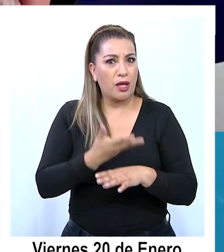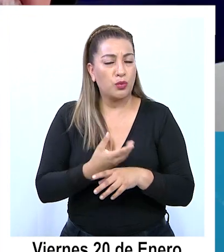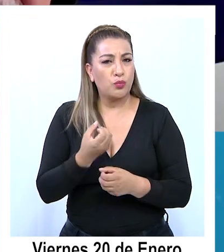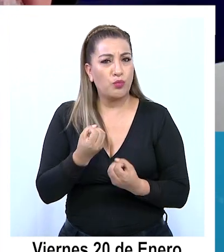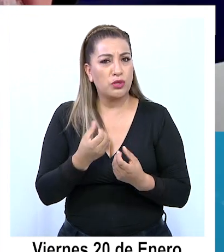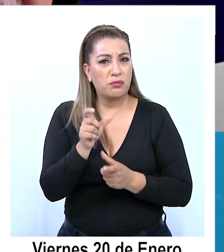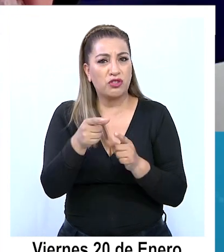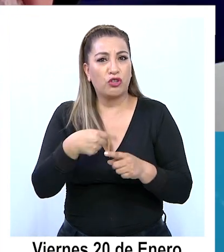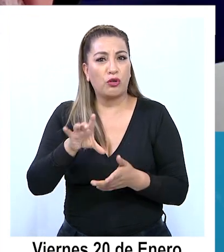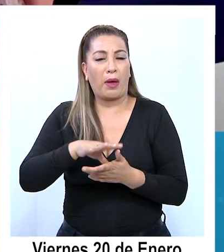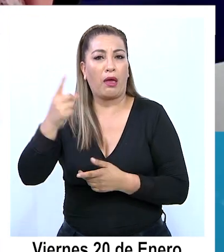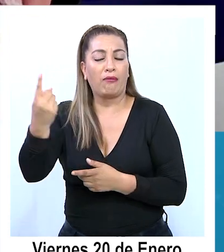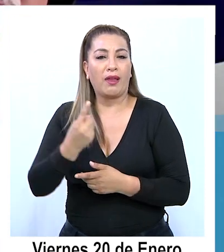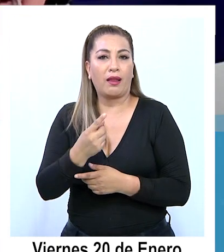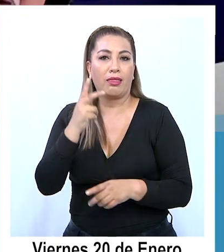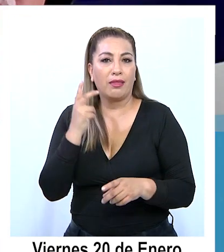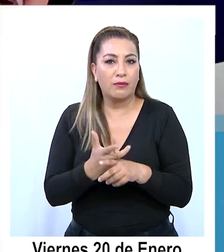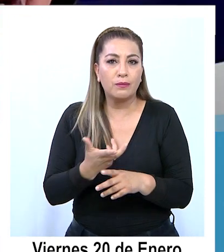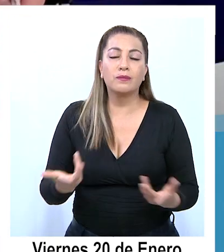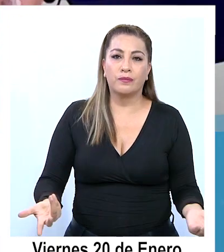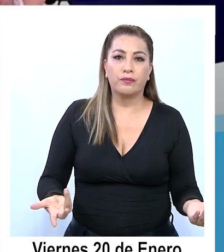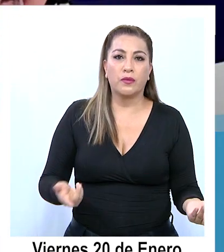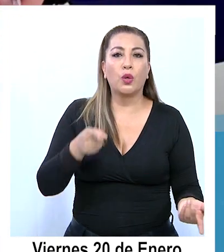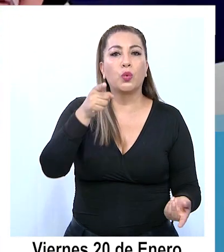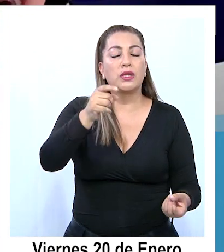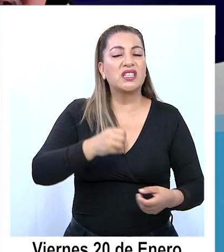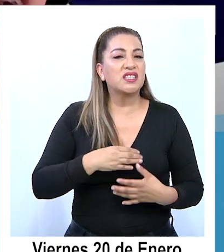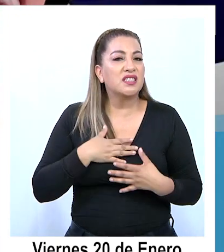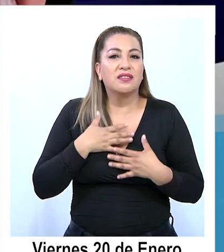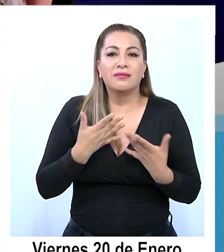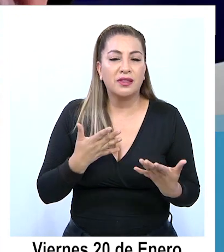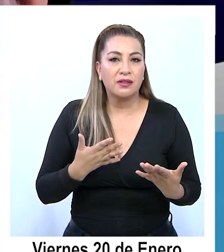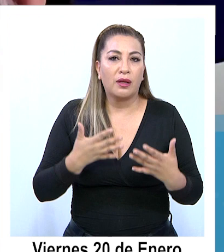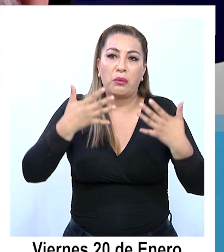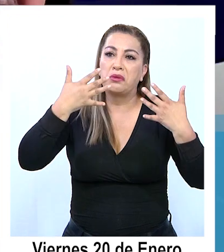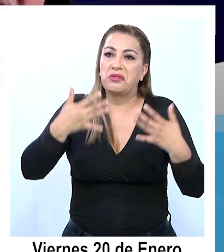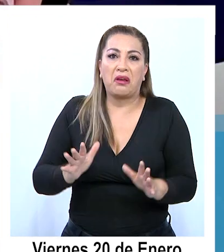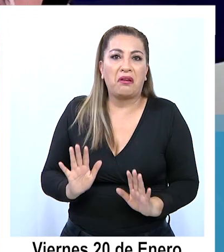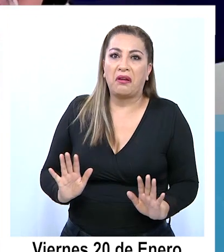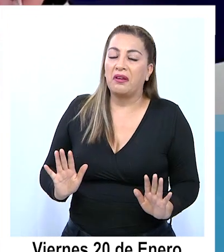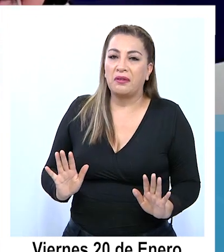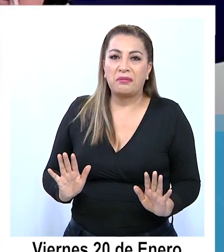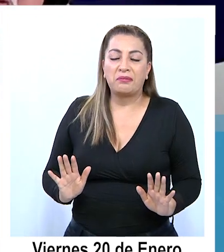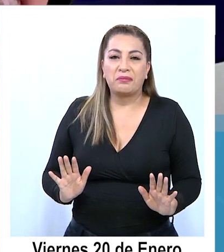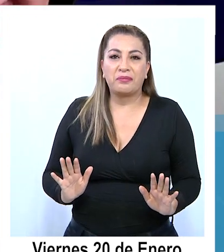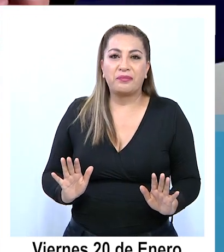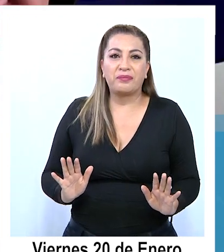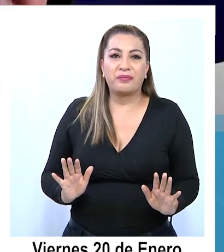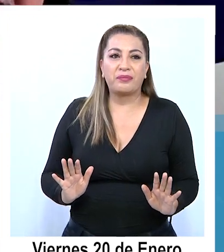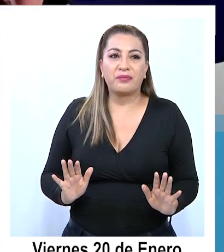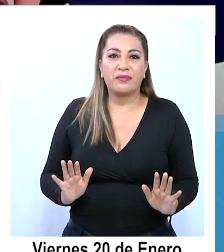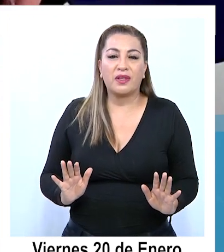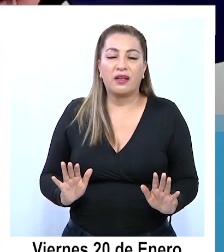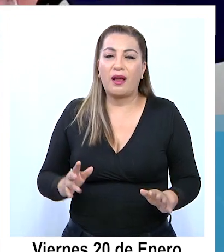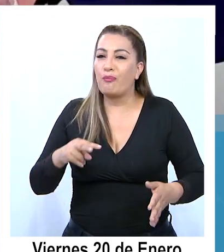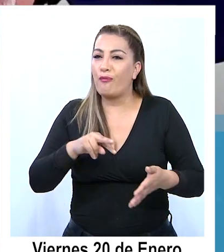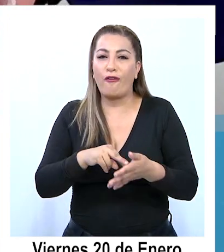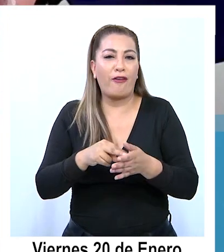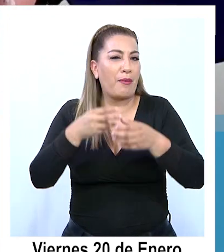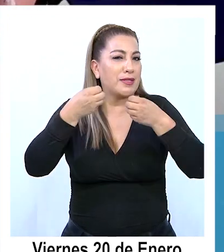delincuencia. ¿Y qué siente ahora, digamos, en el ex post, ¿cierto? Ya estamos, como dice Carcuro, la leche ya está